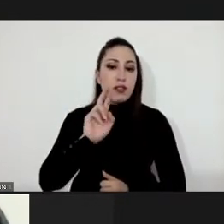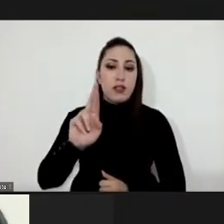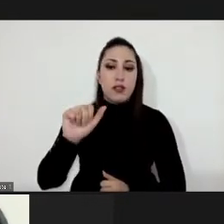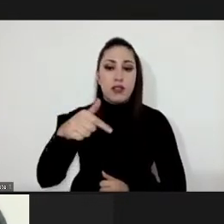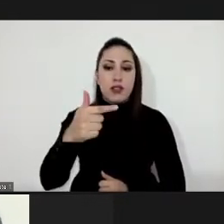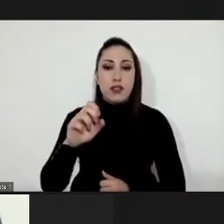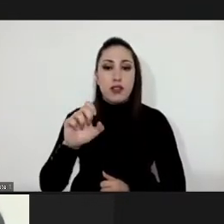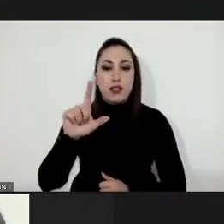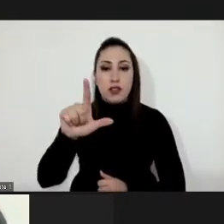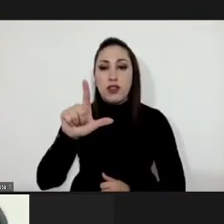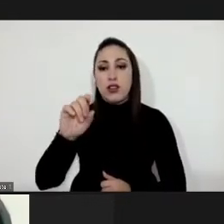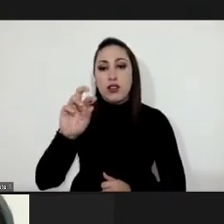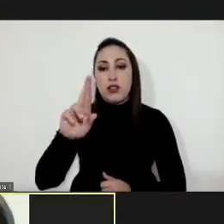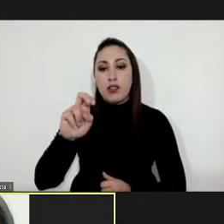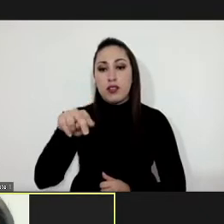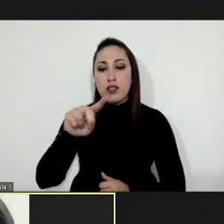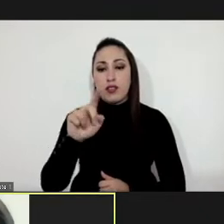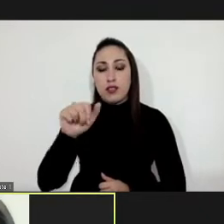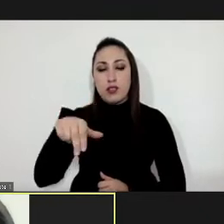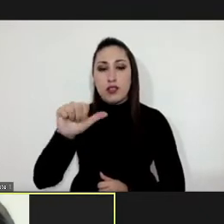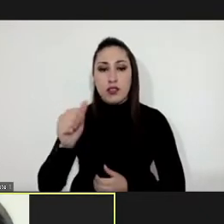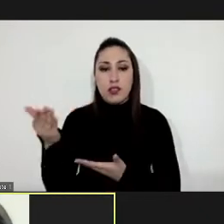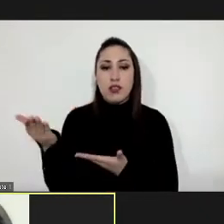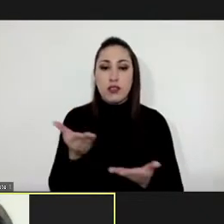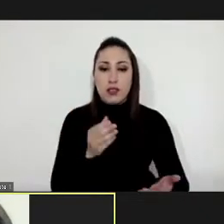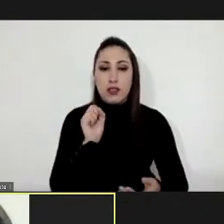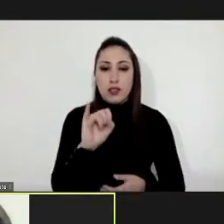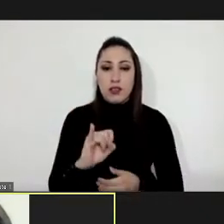Lorenzana. América Rangel, presente.